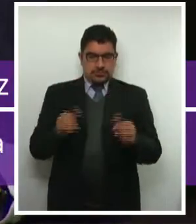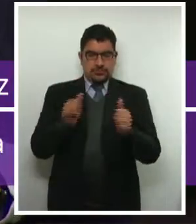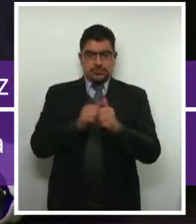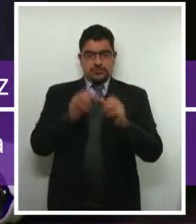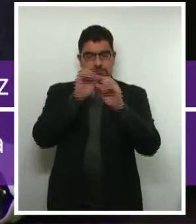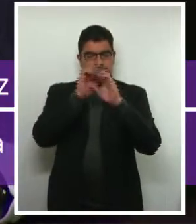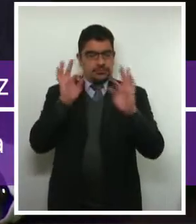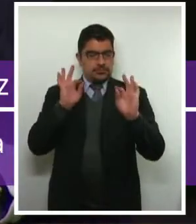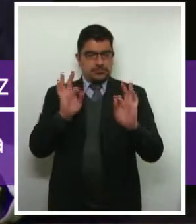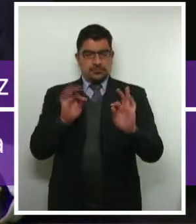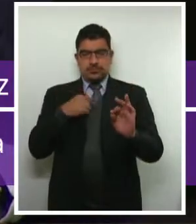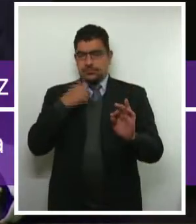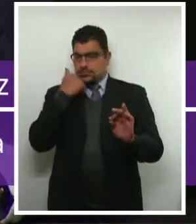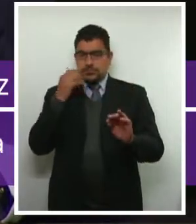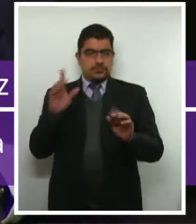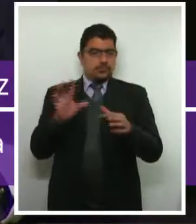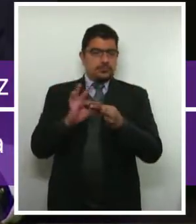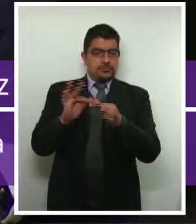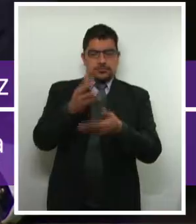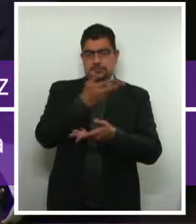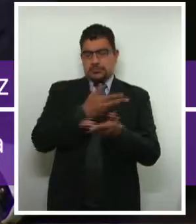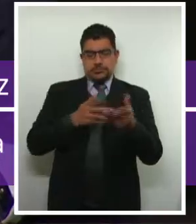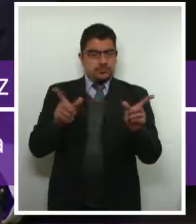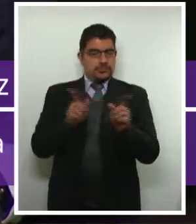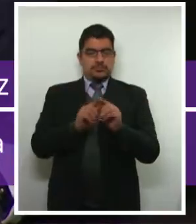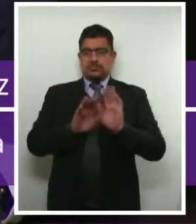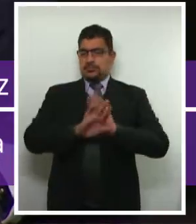visión, yo creo que hemos resuelto el problema.